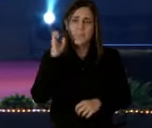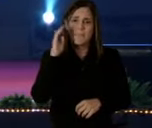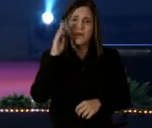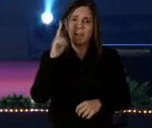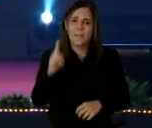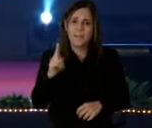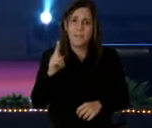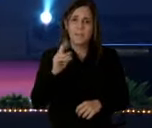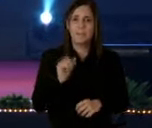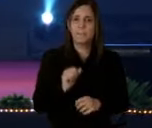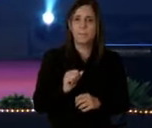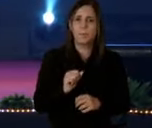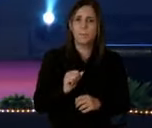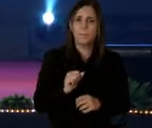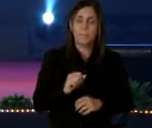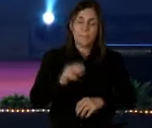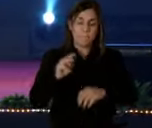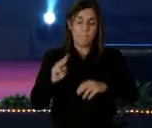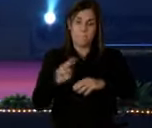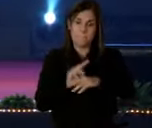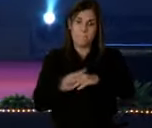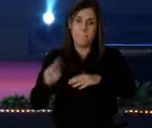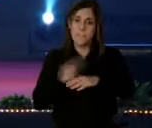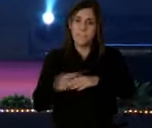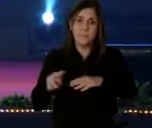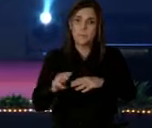donde se reunimos. Pero nosotros tenemos que, diga,